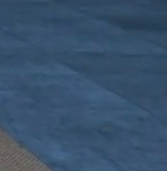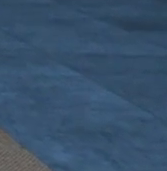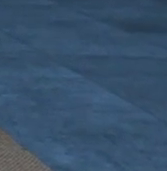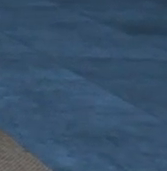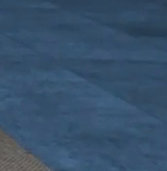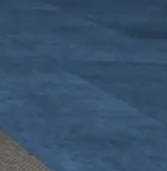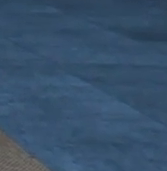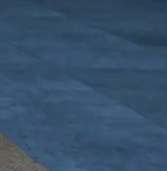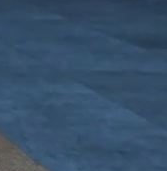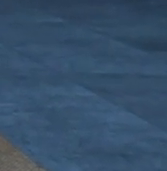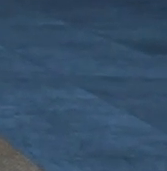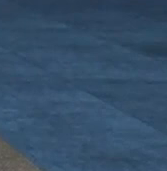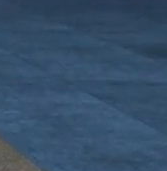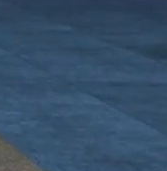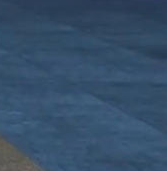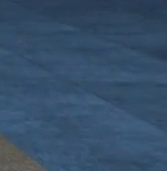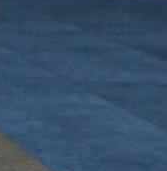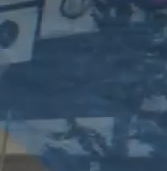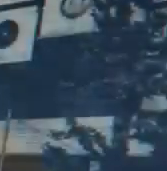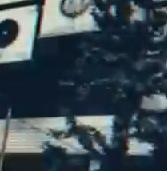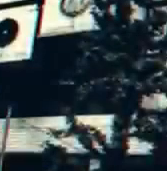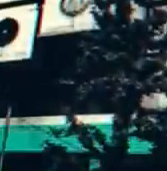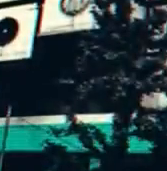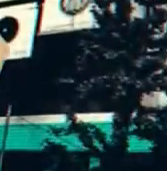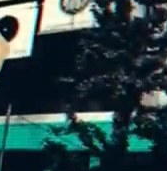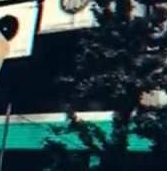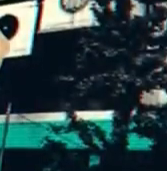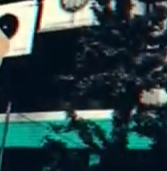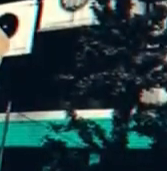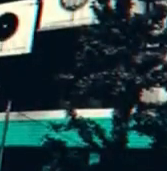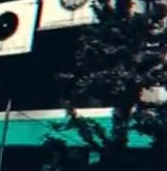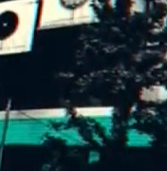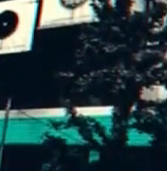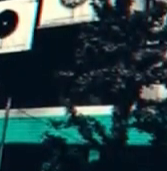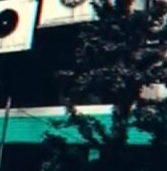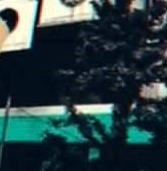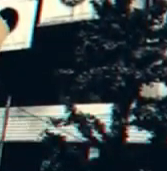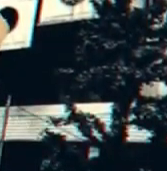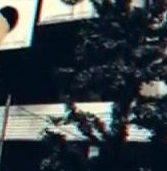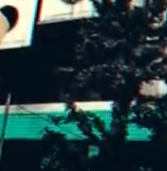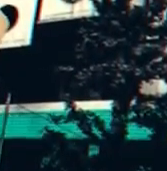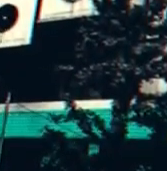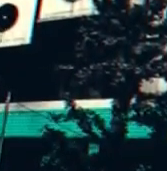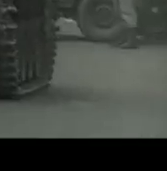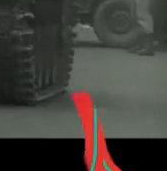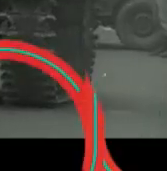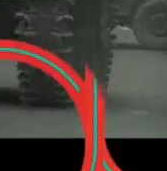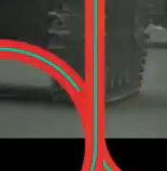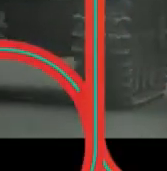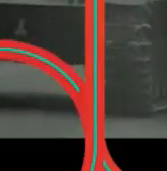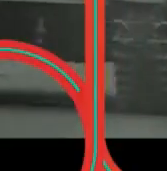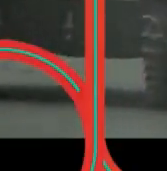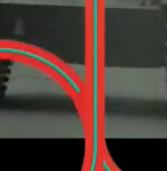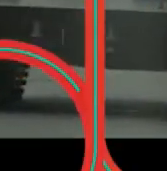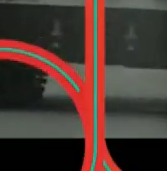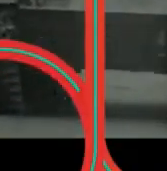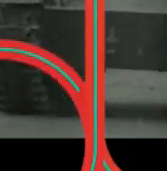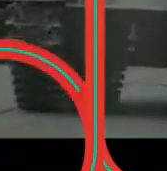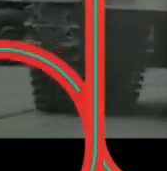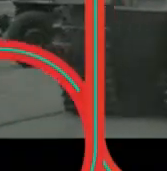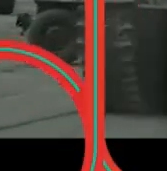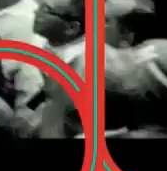véanos este viernes en algarabía tv viernes 21:30 un golpe de estado